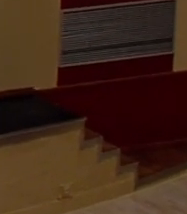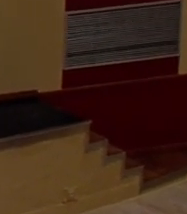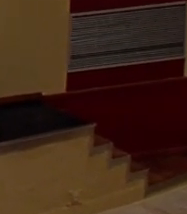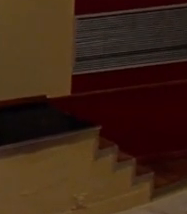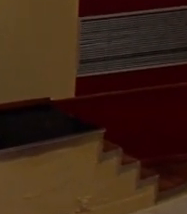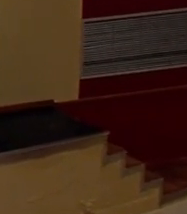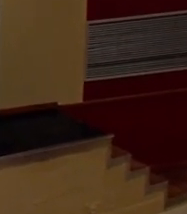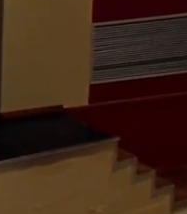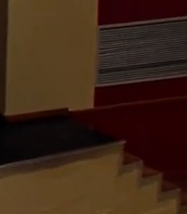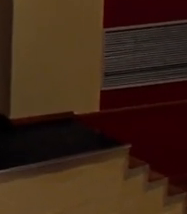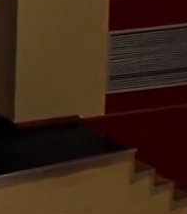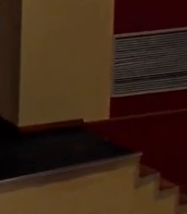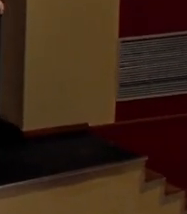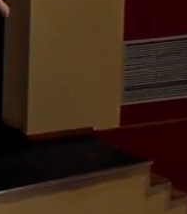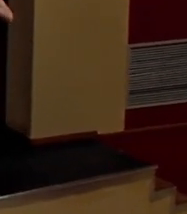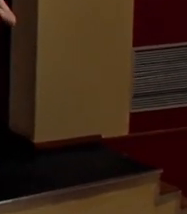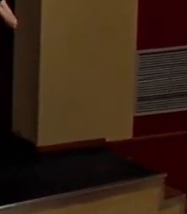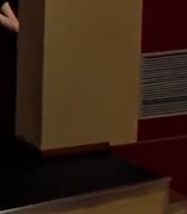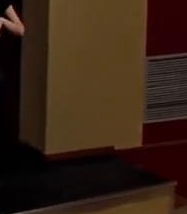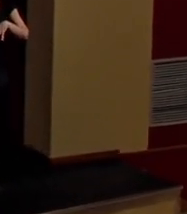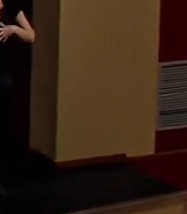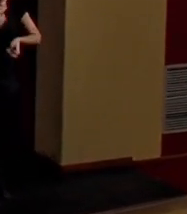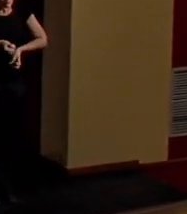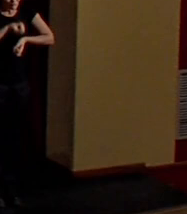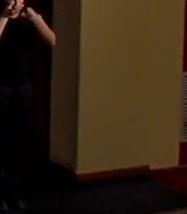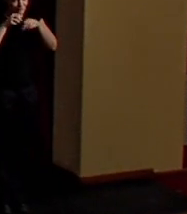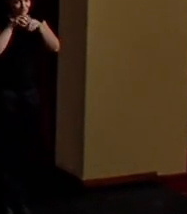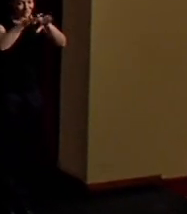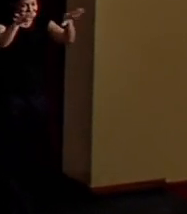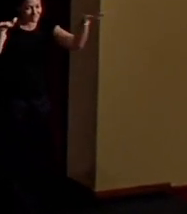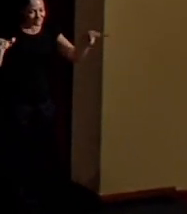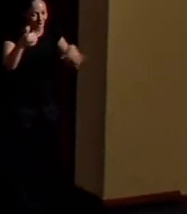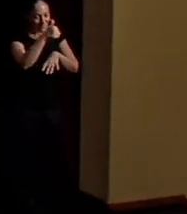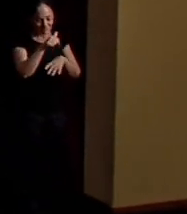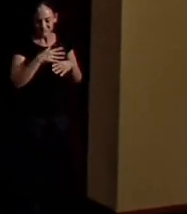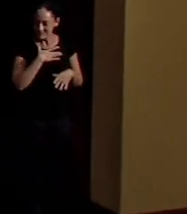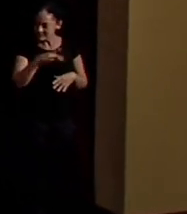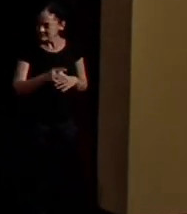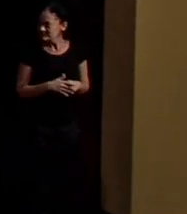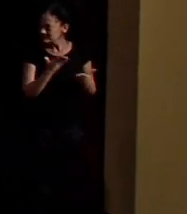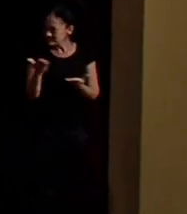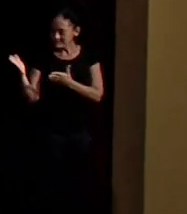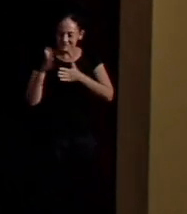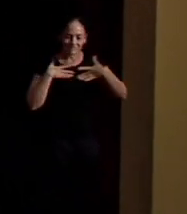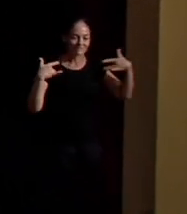todo, podamos proyectar esa luz a ellos. Octavio, cuando tú quieras.